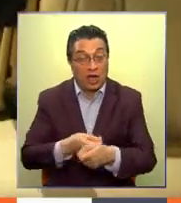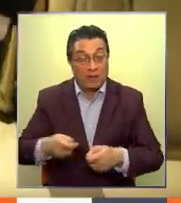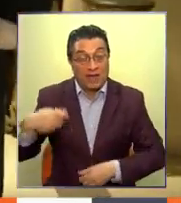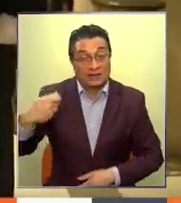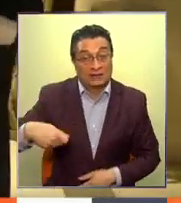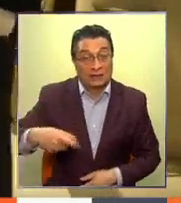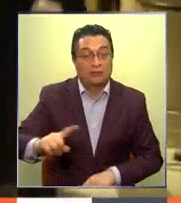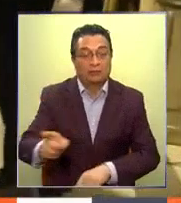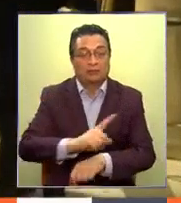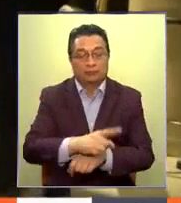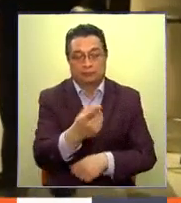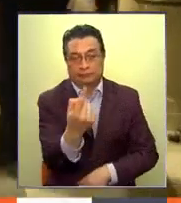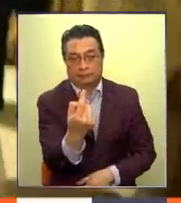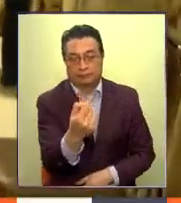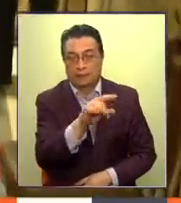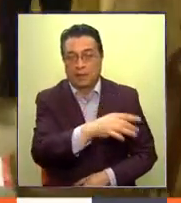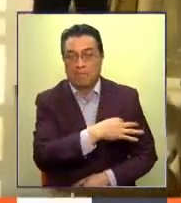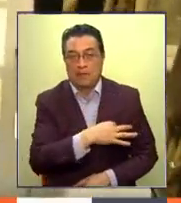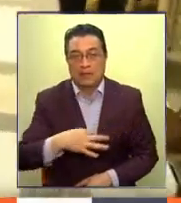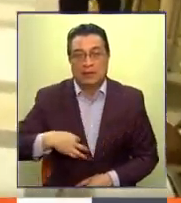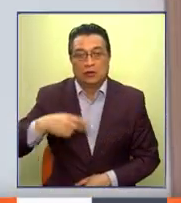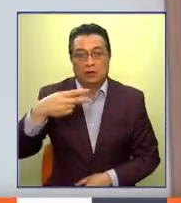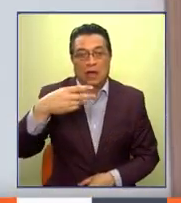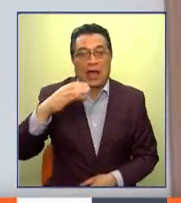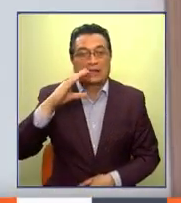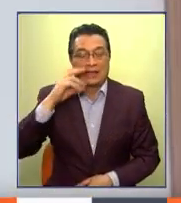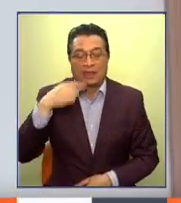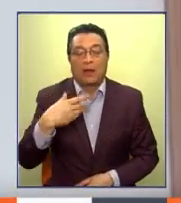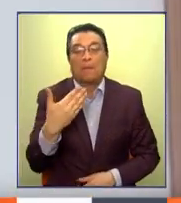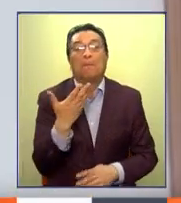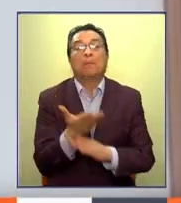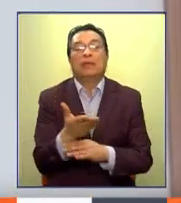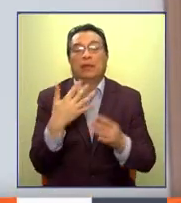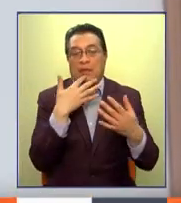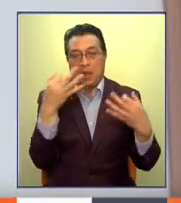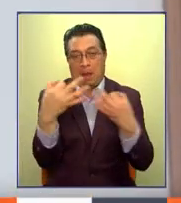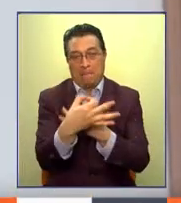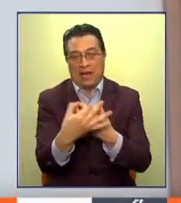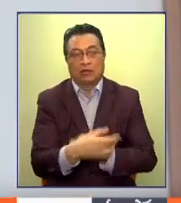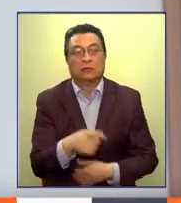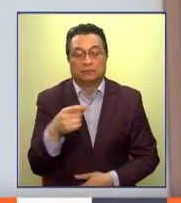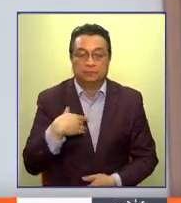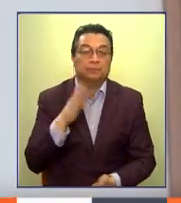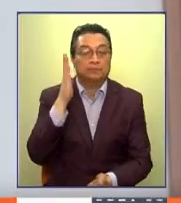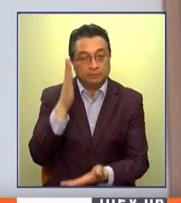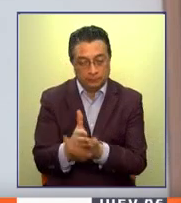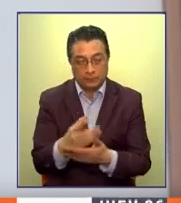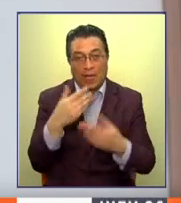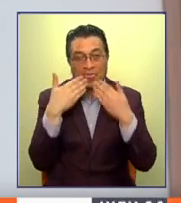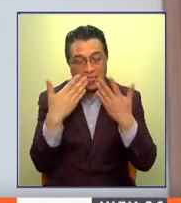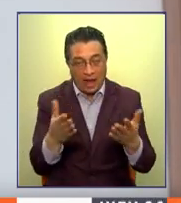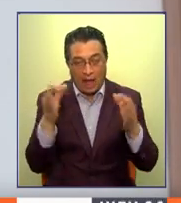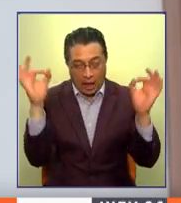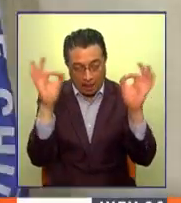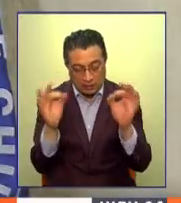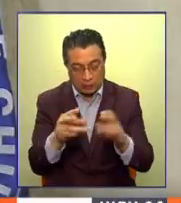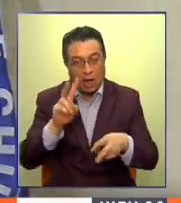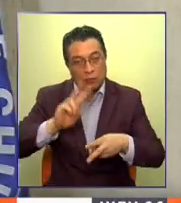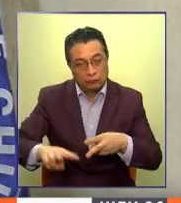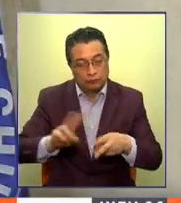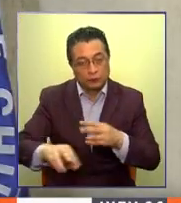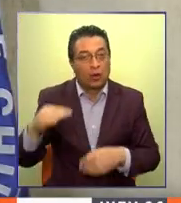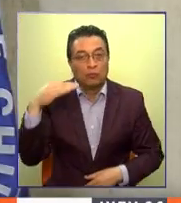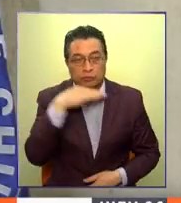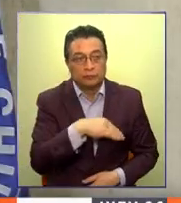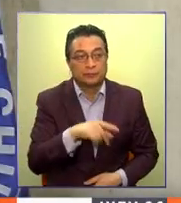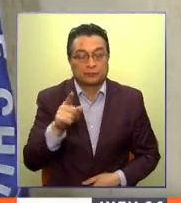de inmediato al ministro de Hacienda para pedir explicaciones. Creo que corresponde que no solo se den explicaciones, sino que se arreglen los problemas. Creemos que